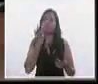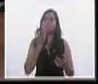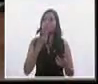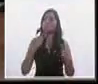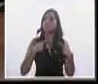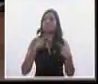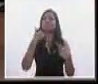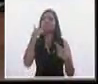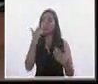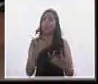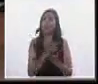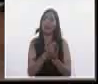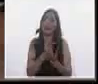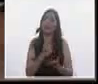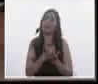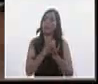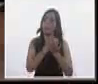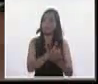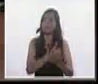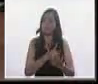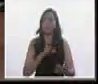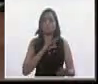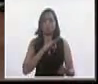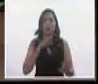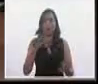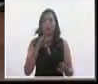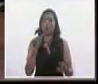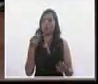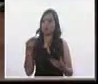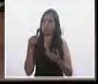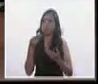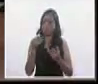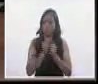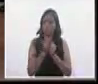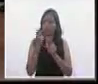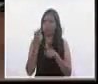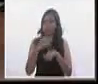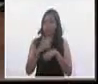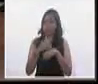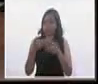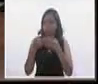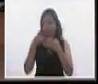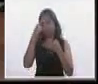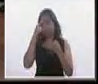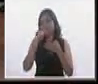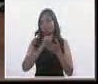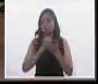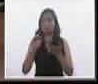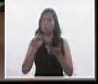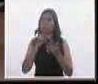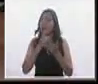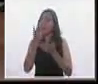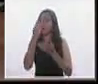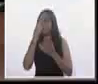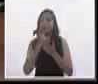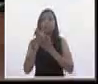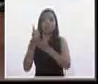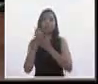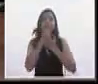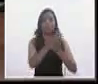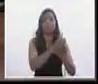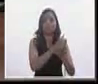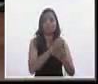quiere ayudar este Bueno yo creo que sí podríamos aquí con sus datos este canalizar este